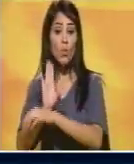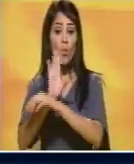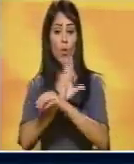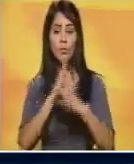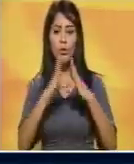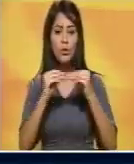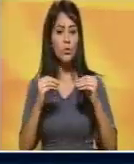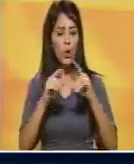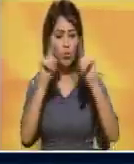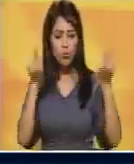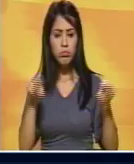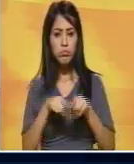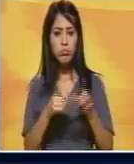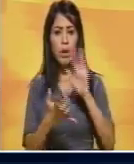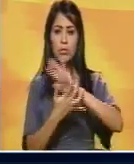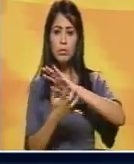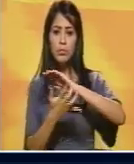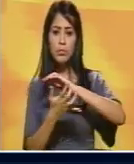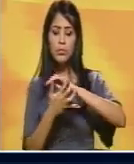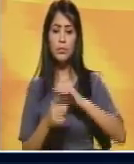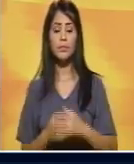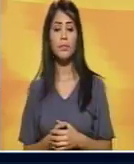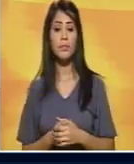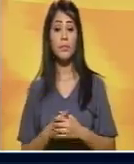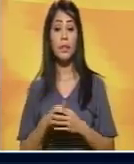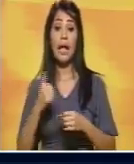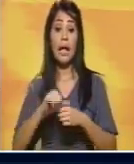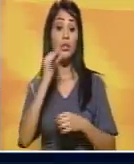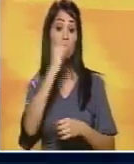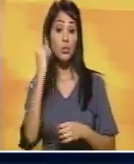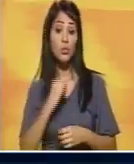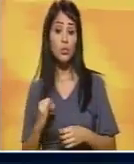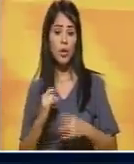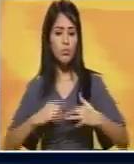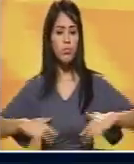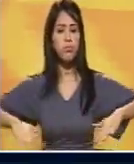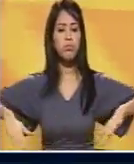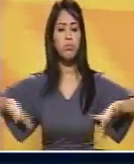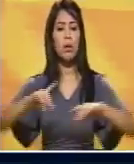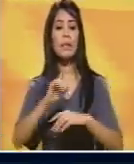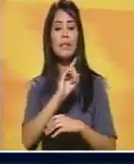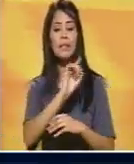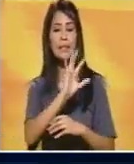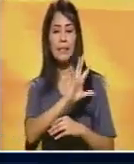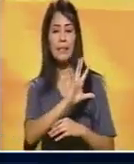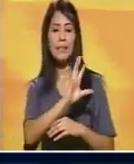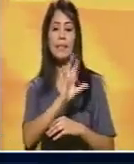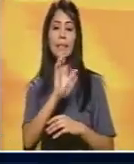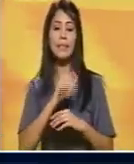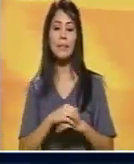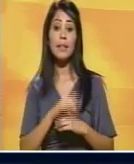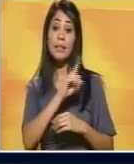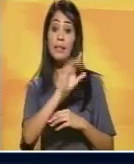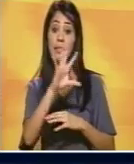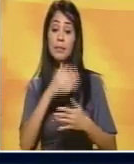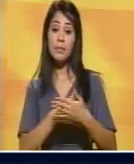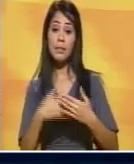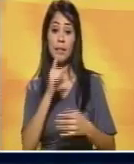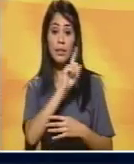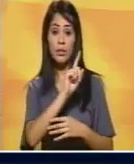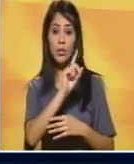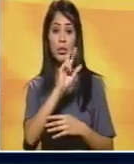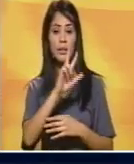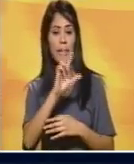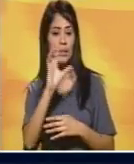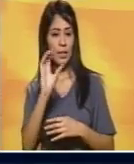insumos, equipos y máquinas electorales, en Zulia han sido desplegados 15.132 funcionarios, tanto militares como policiales.